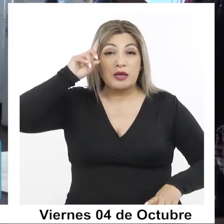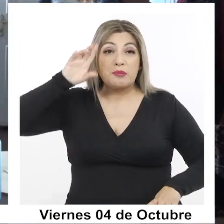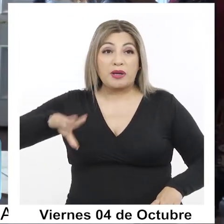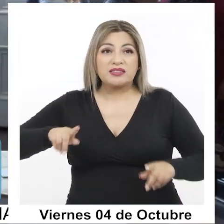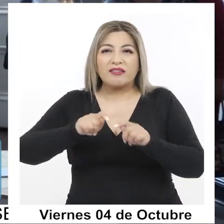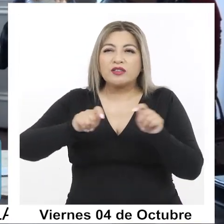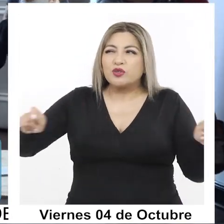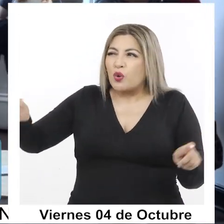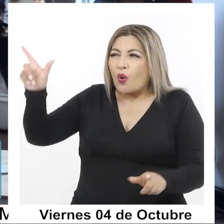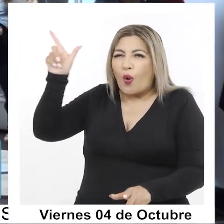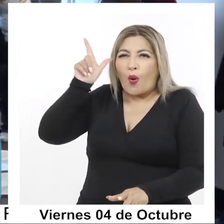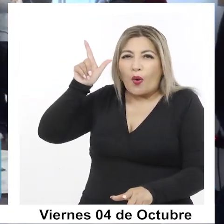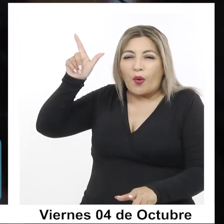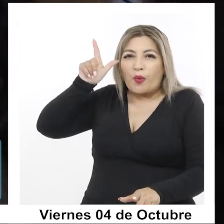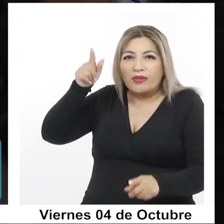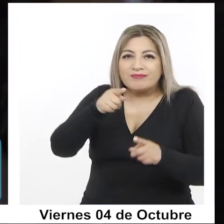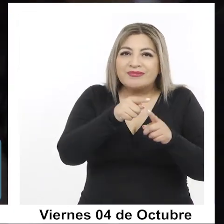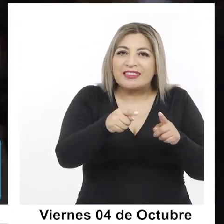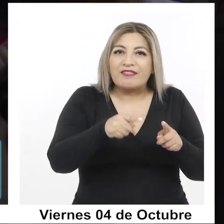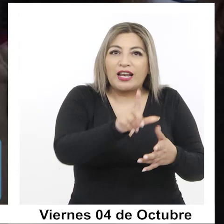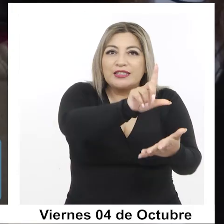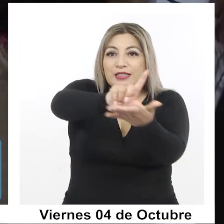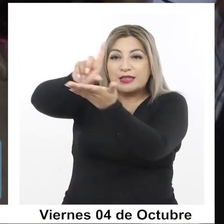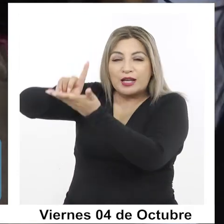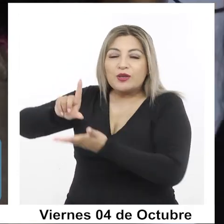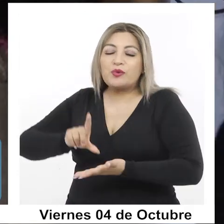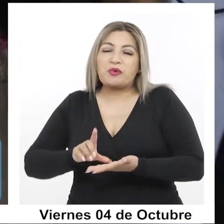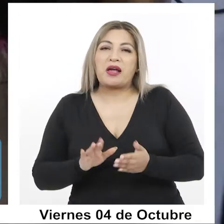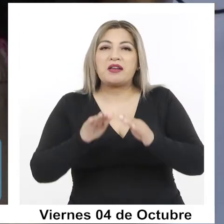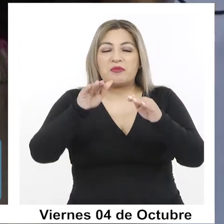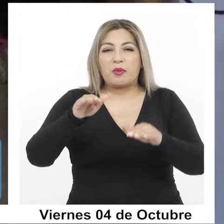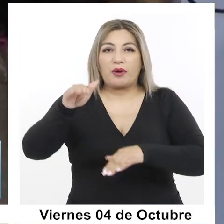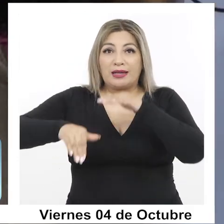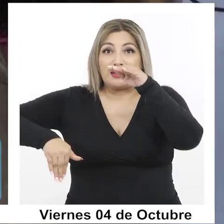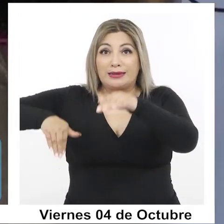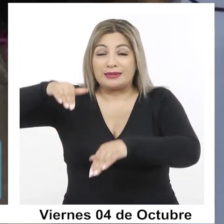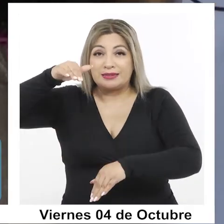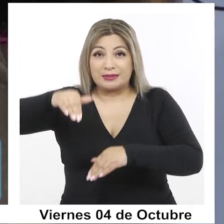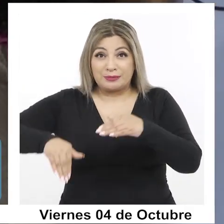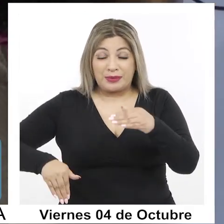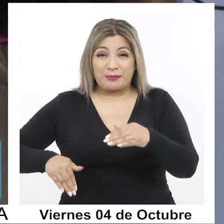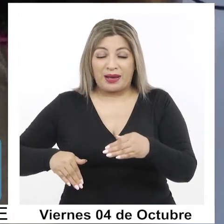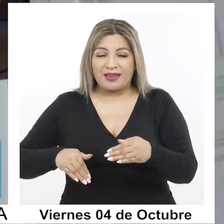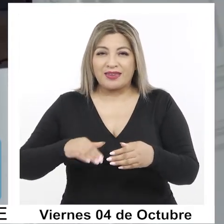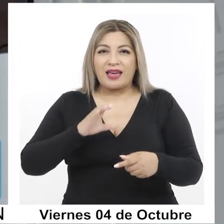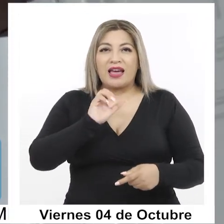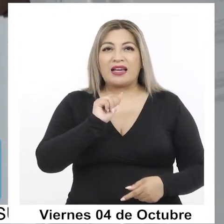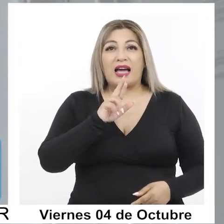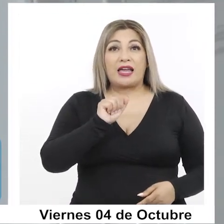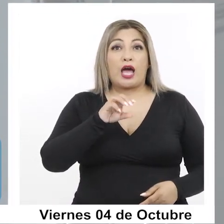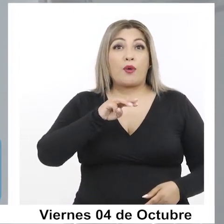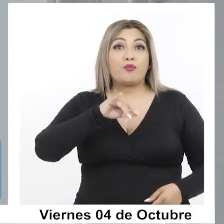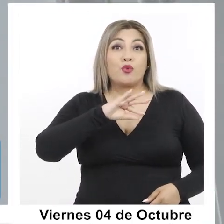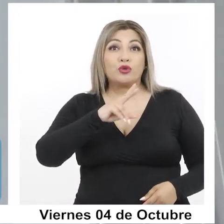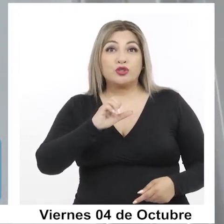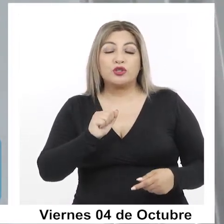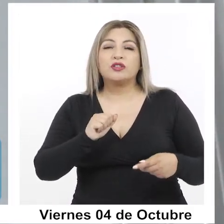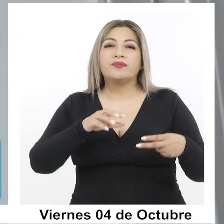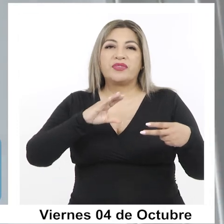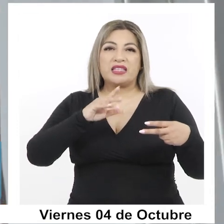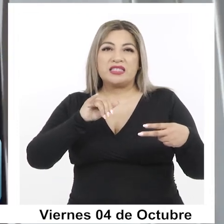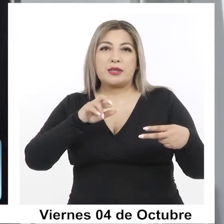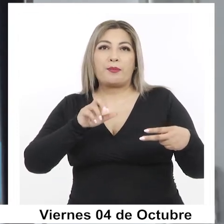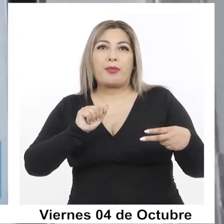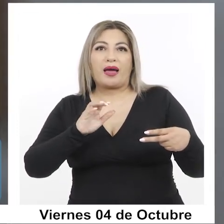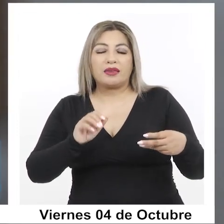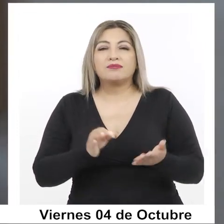entorno acústico de diversos territorios como fueron las caletas Caramucho y Chipana, al sur de Iquique, la quebrada de